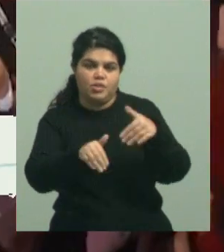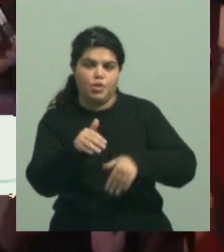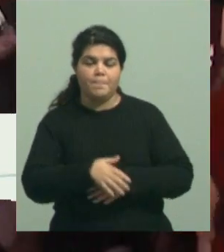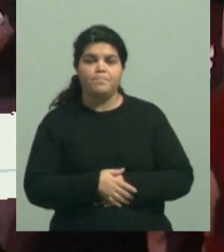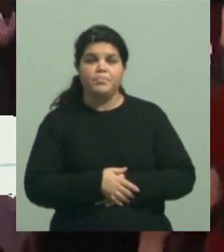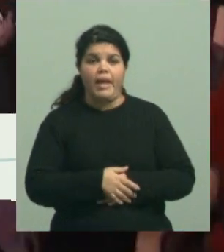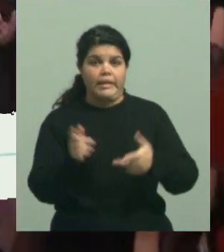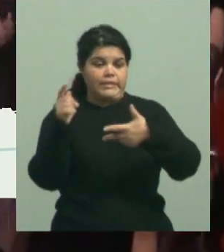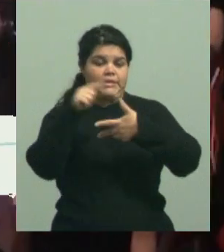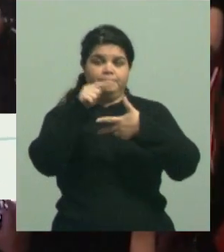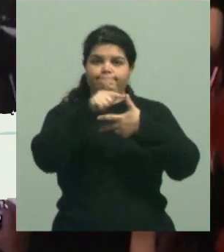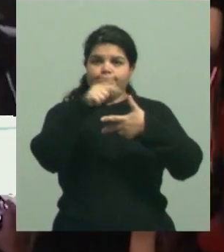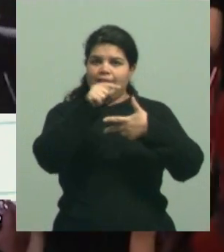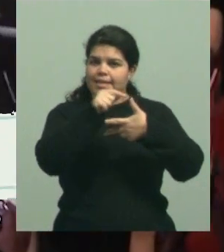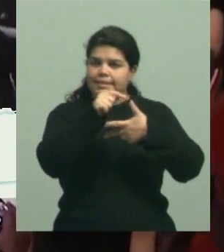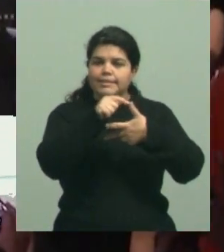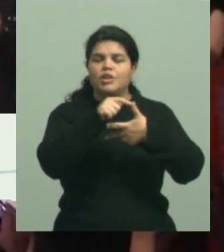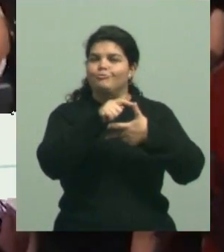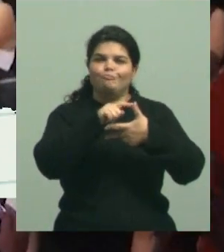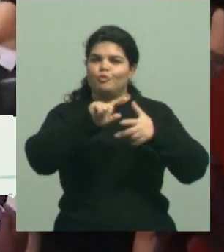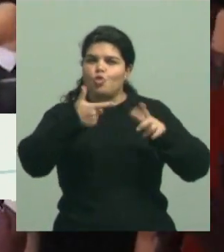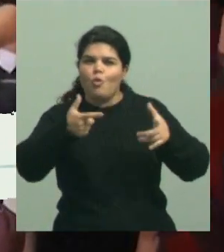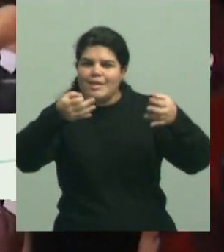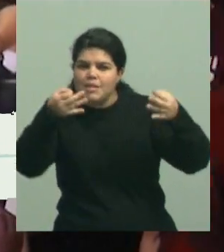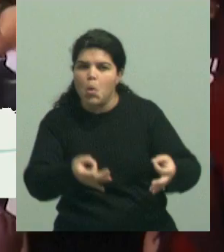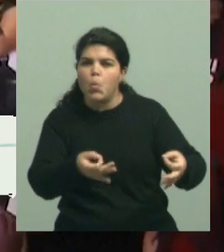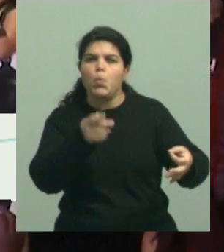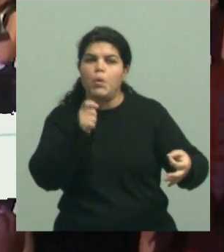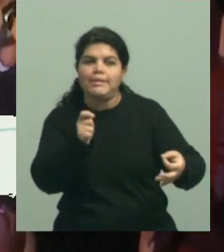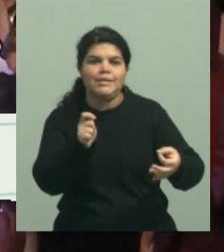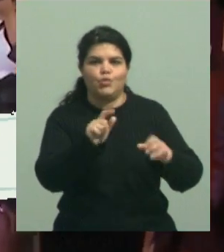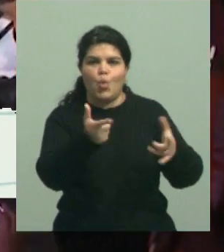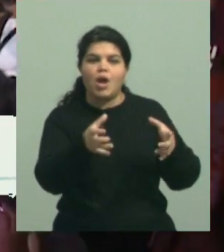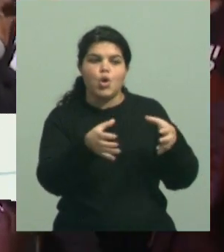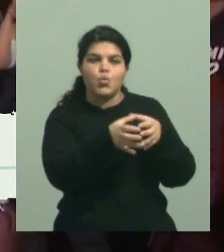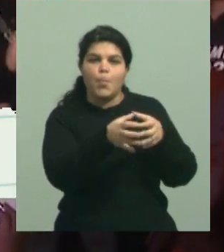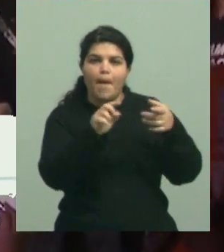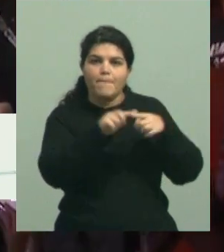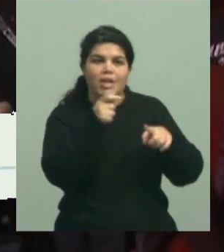muy interesante. Hay una división interna dentro de este partido,